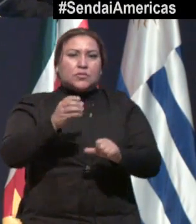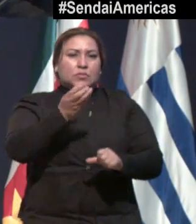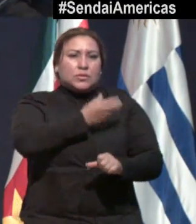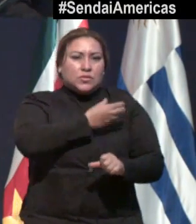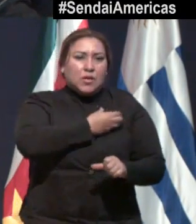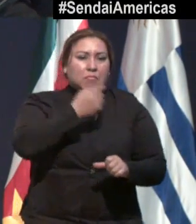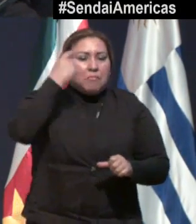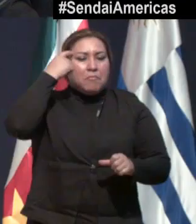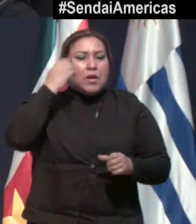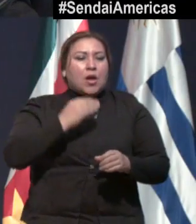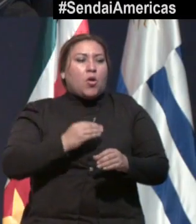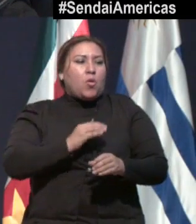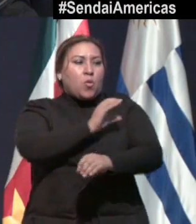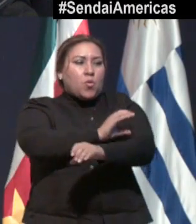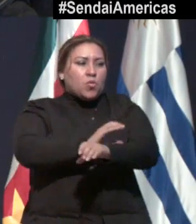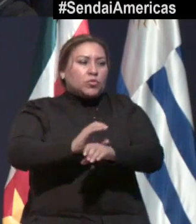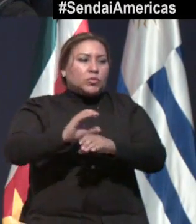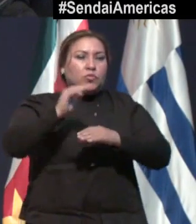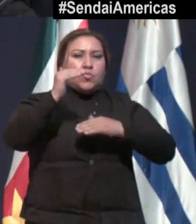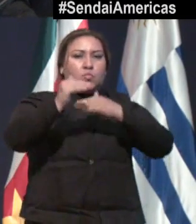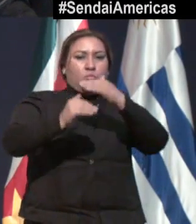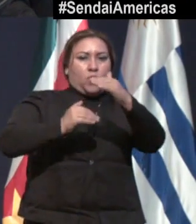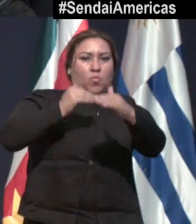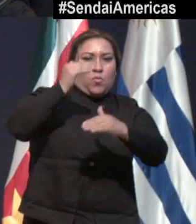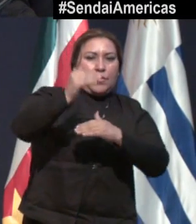la implementación del marco de Sendai.